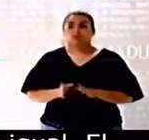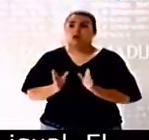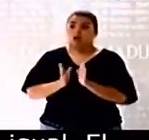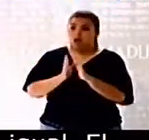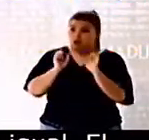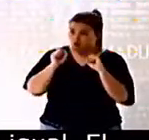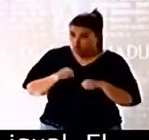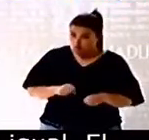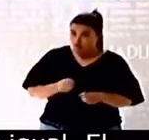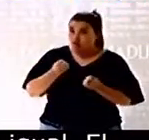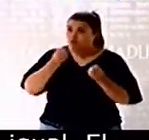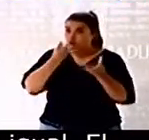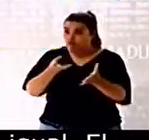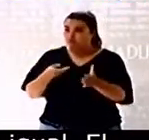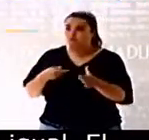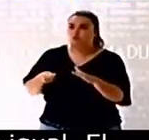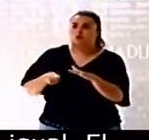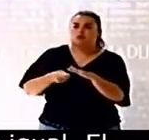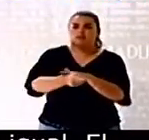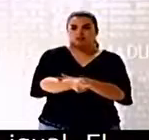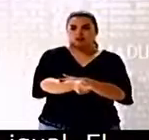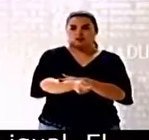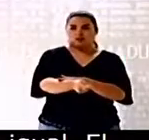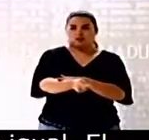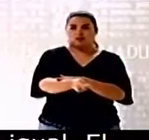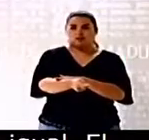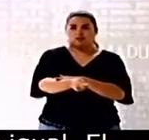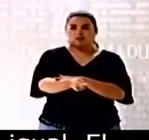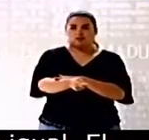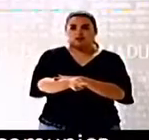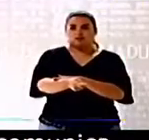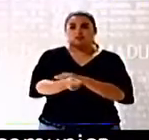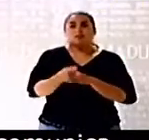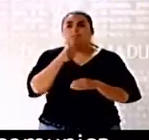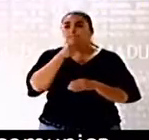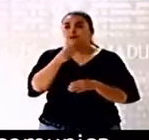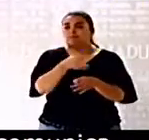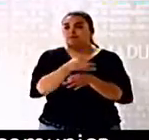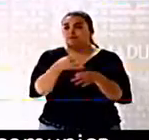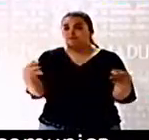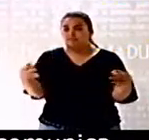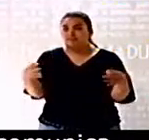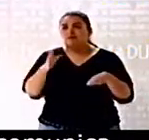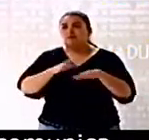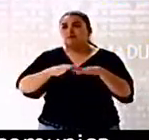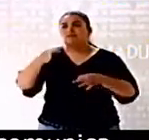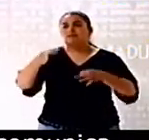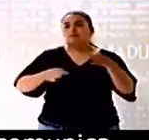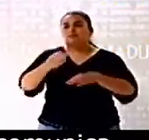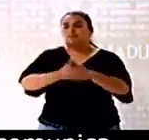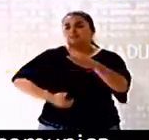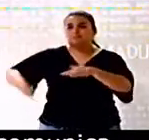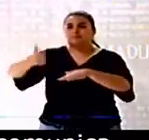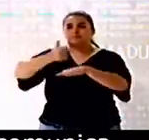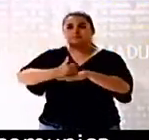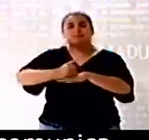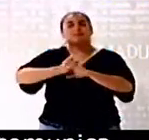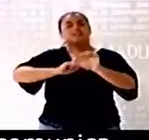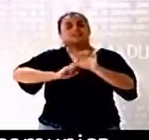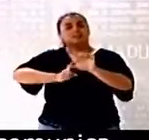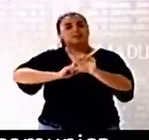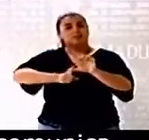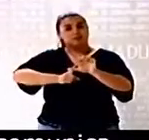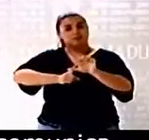y comunica solicitar, serían las palabras correctas, al Tribunal Superior de Justicia de Extremadura